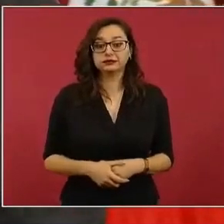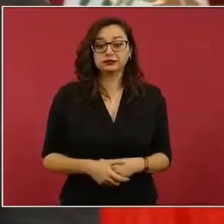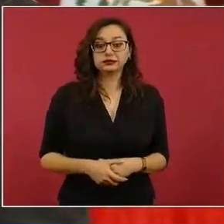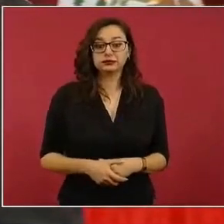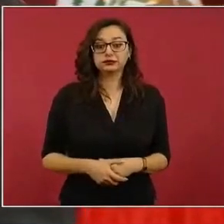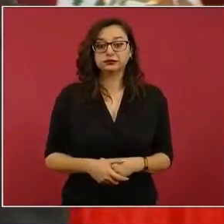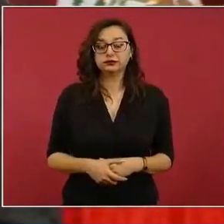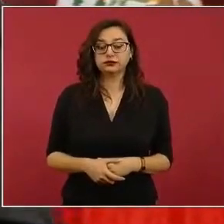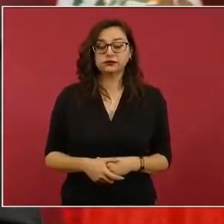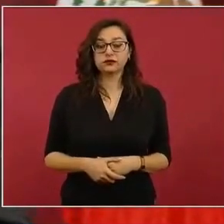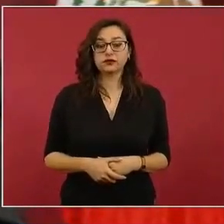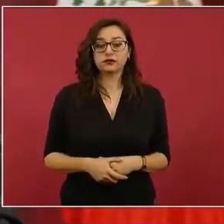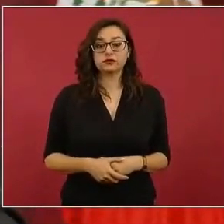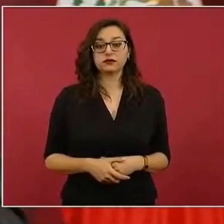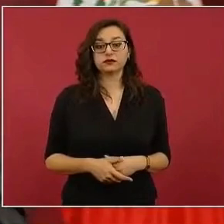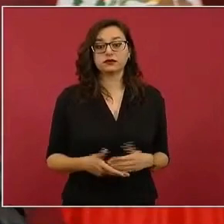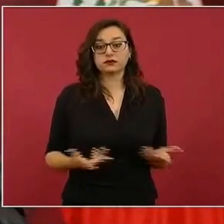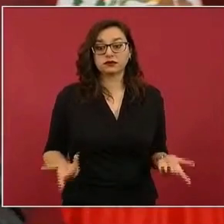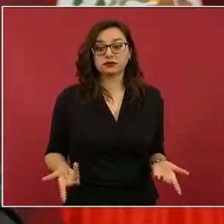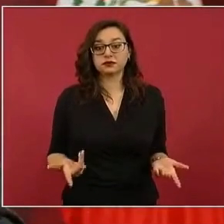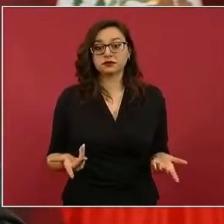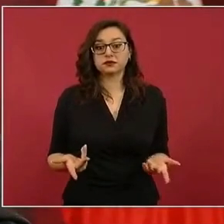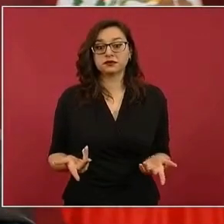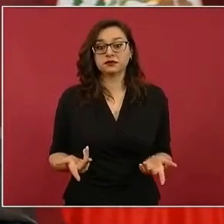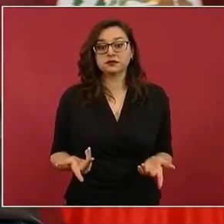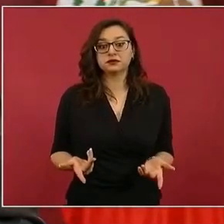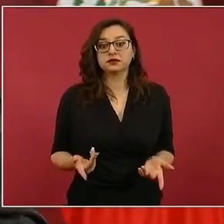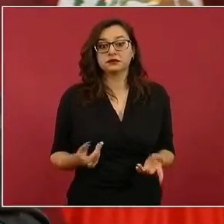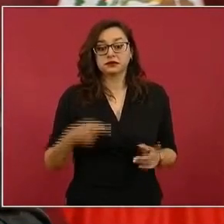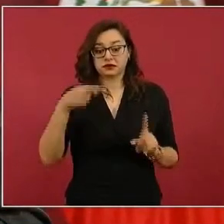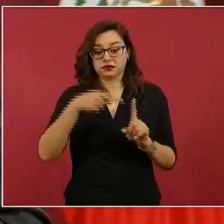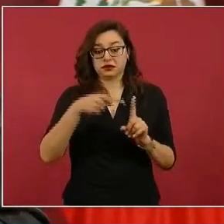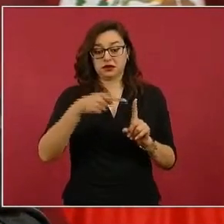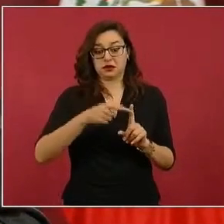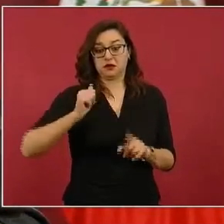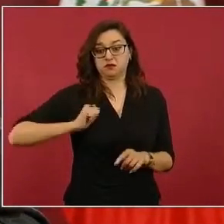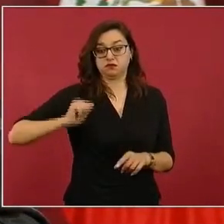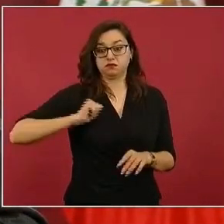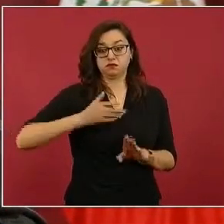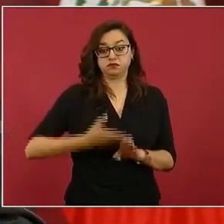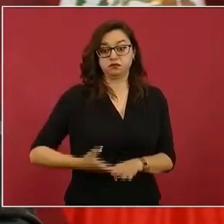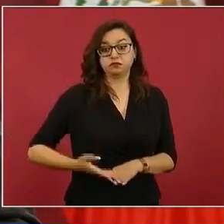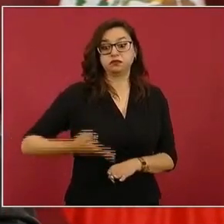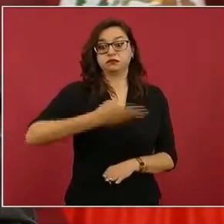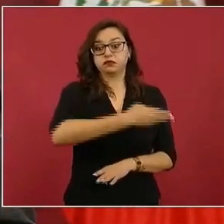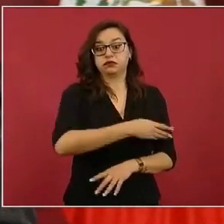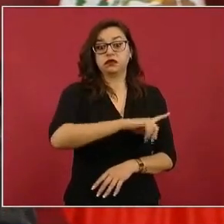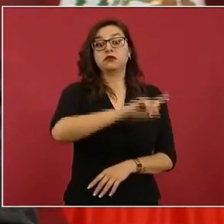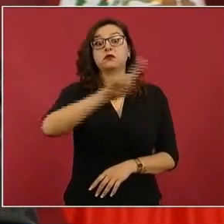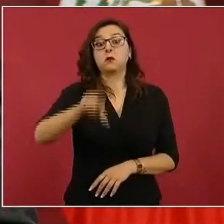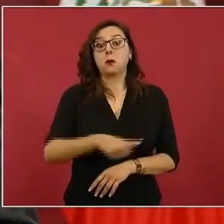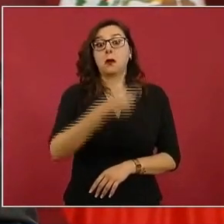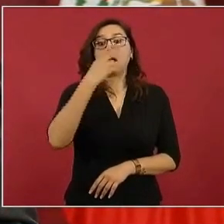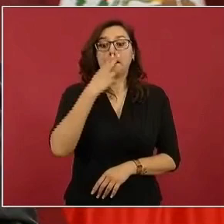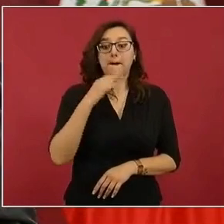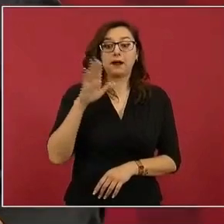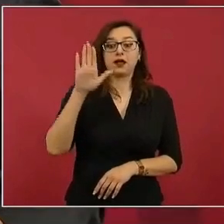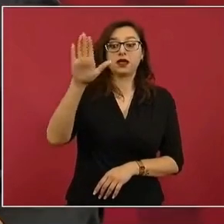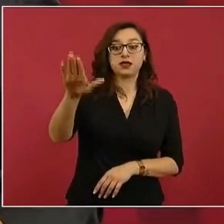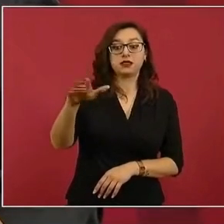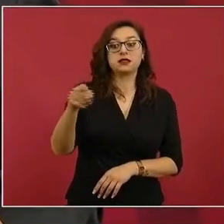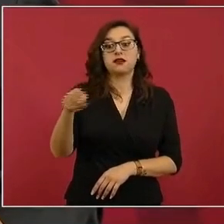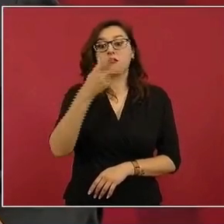de Hitler, de Goebbels, que decía que una mentira que se convierte,